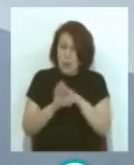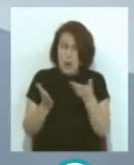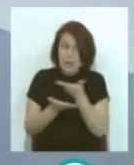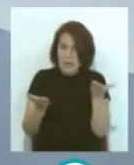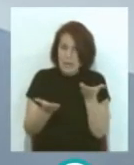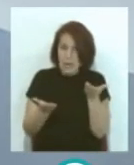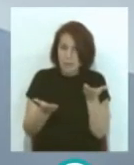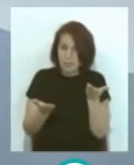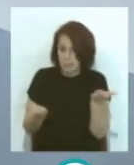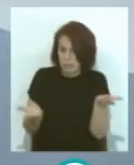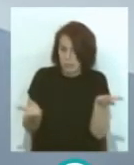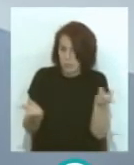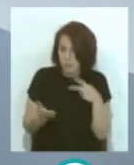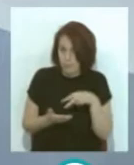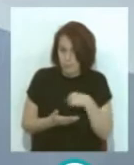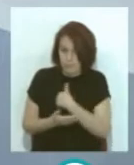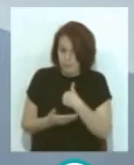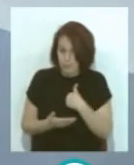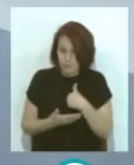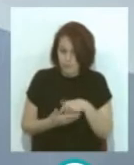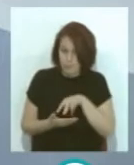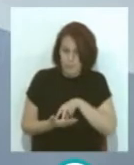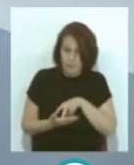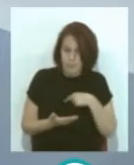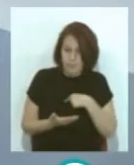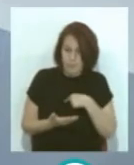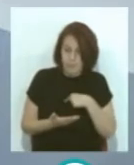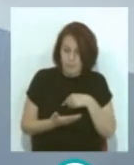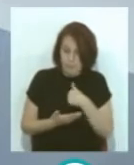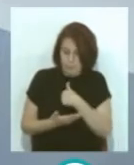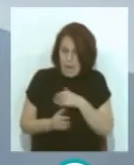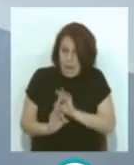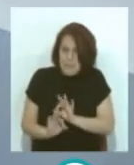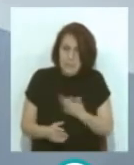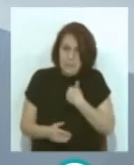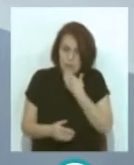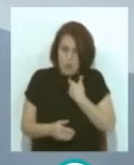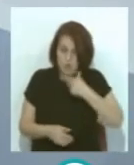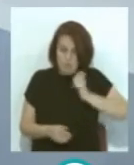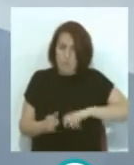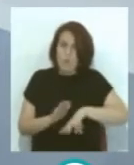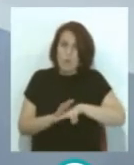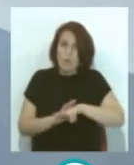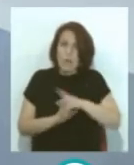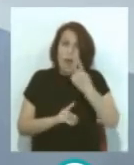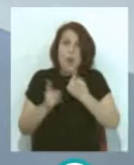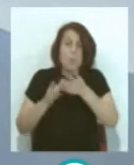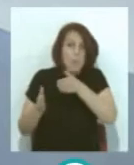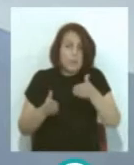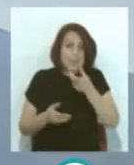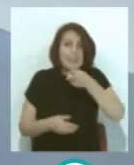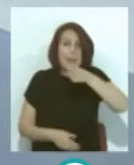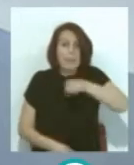te salgas de ese parangón. Mm. O sea, porque si yo soy futbolista, igual en algún momento determinado